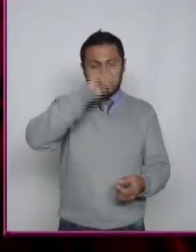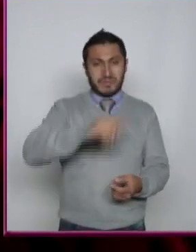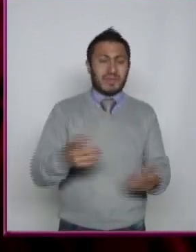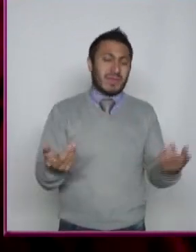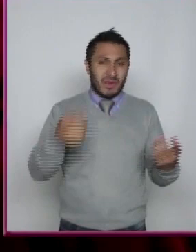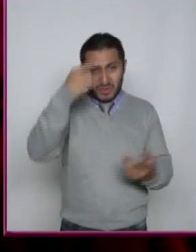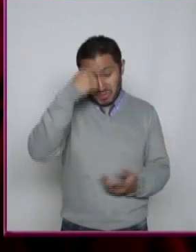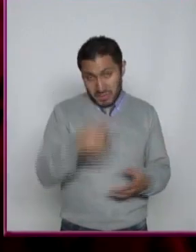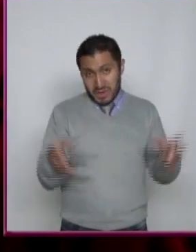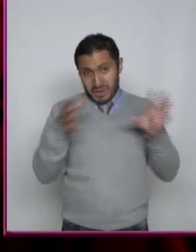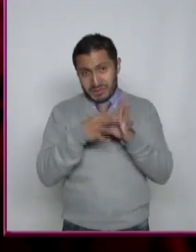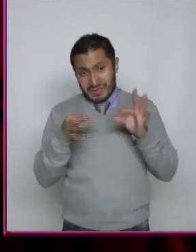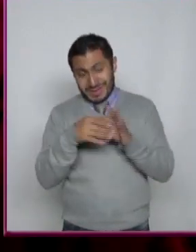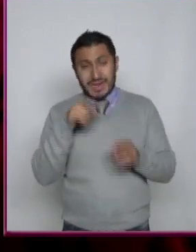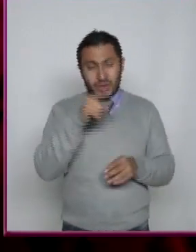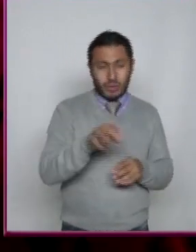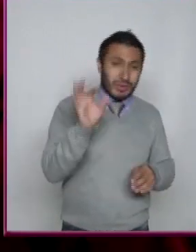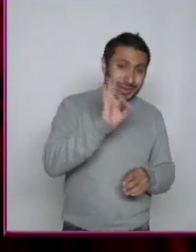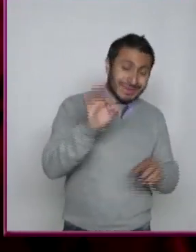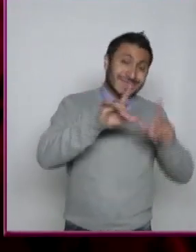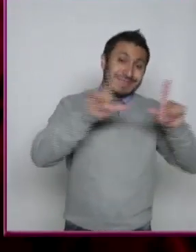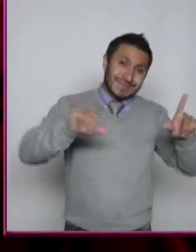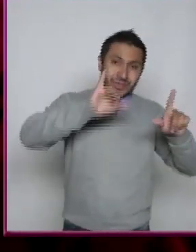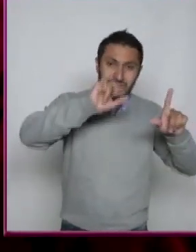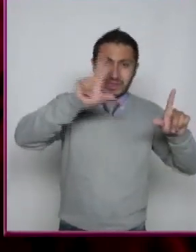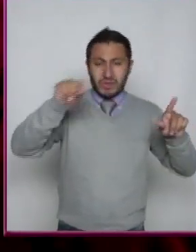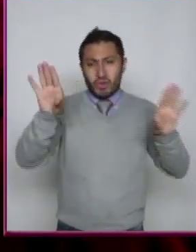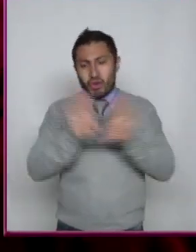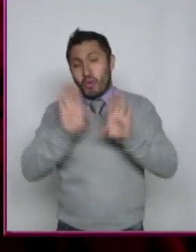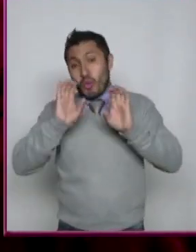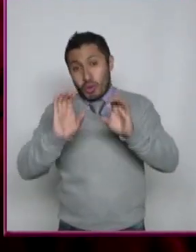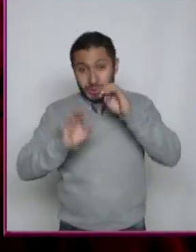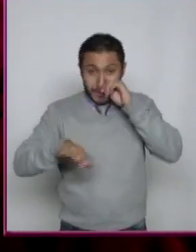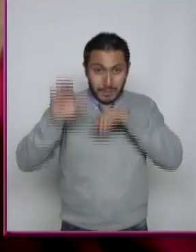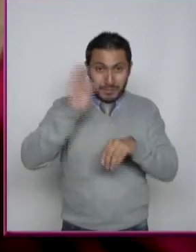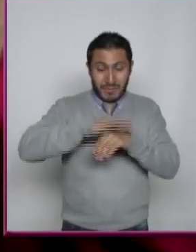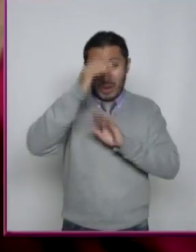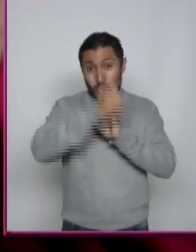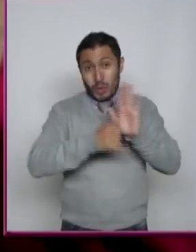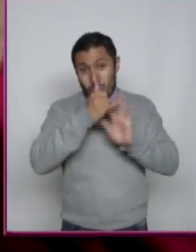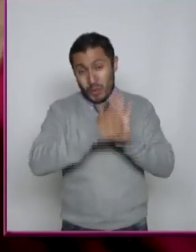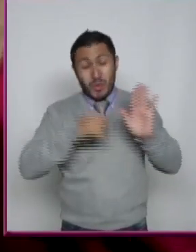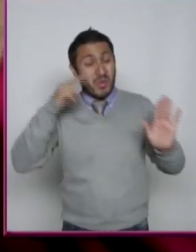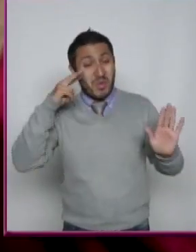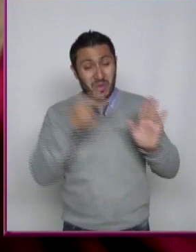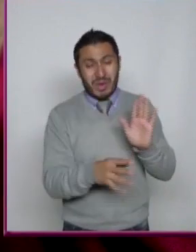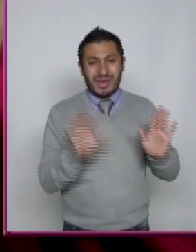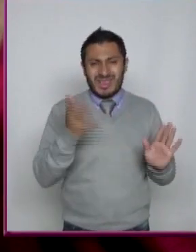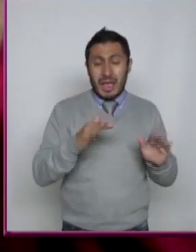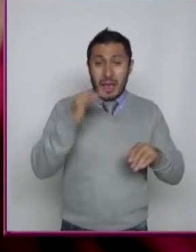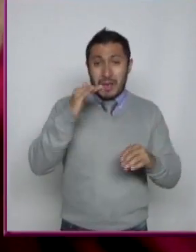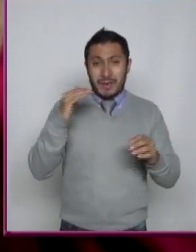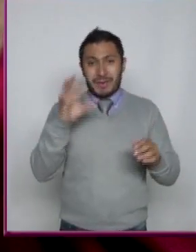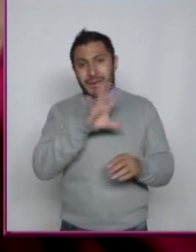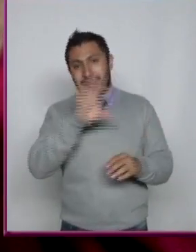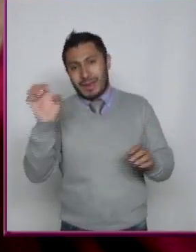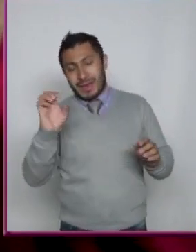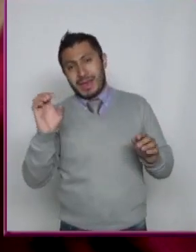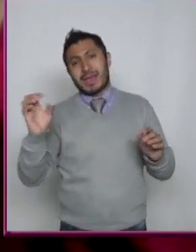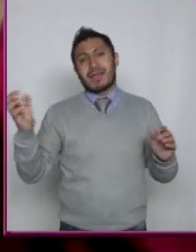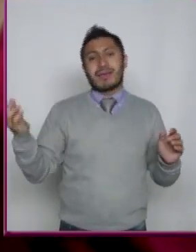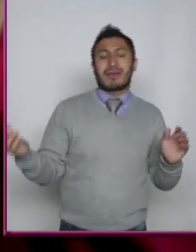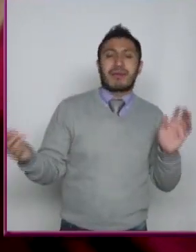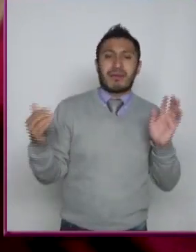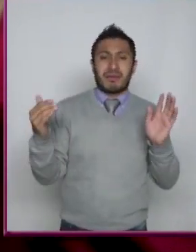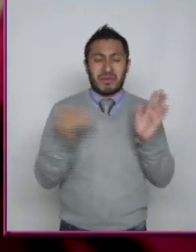si una persona está lista o no, cómo hacerlo, cómo cuidarse, es el video más visto. Tiene ya casi más de 500,000 de vistas, ¿no? Entonces